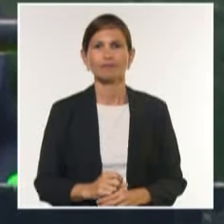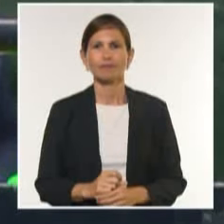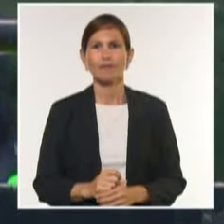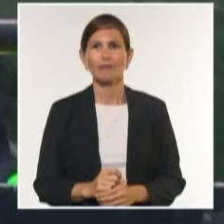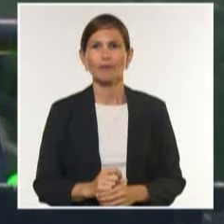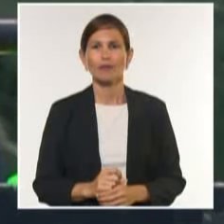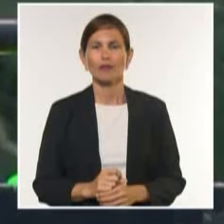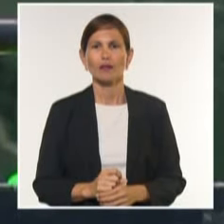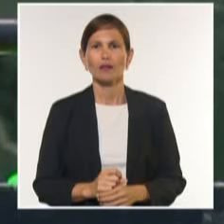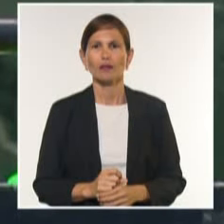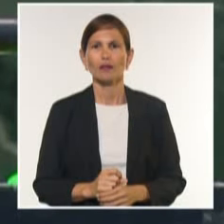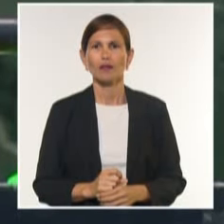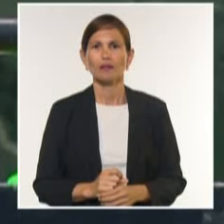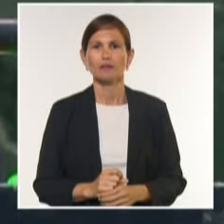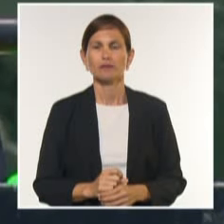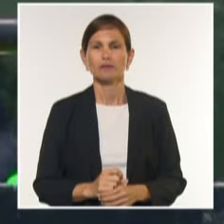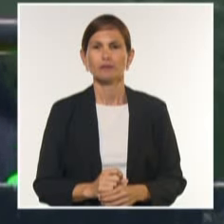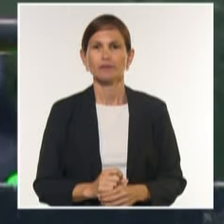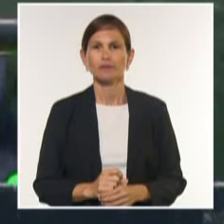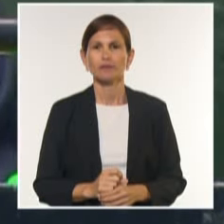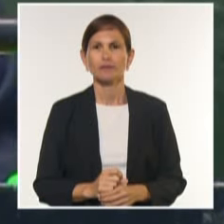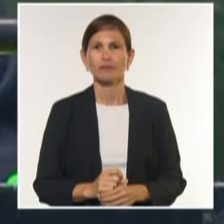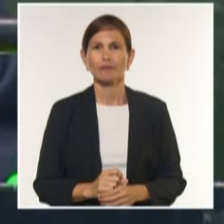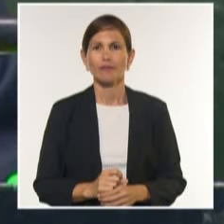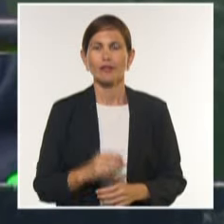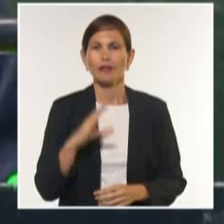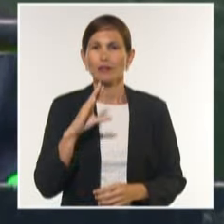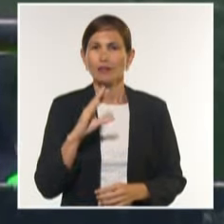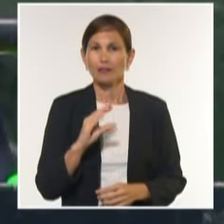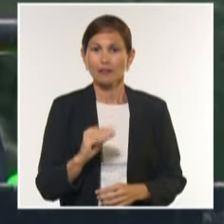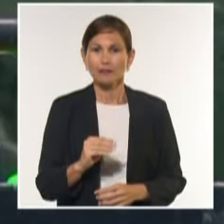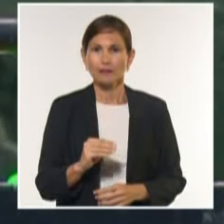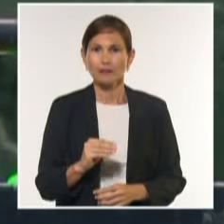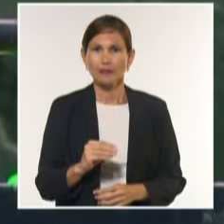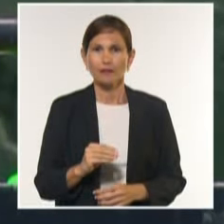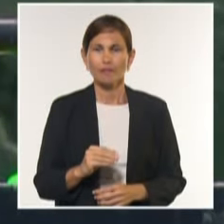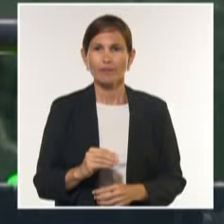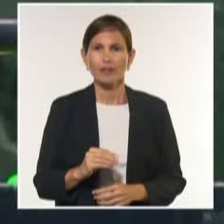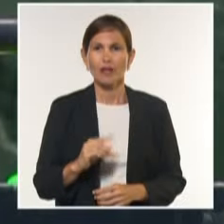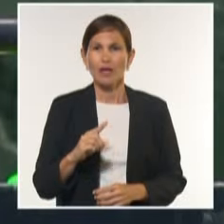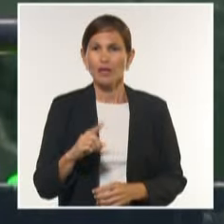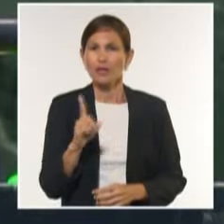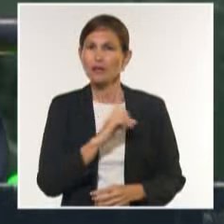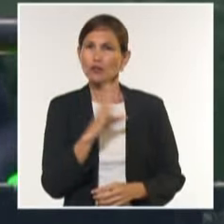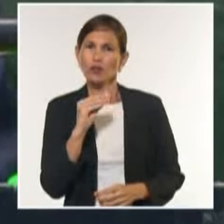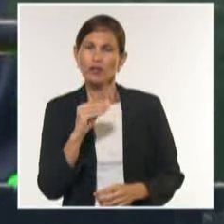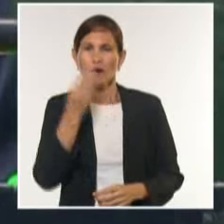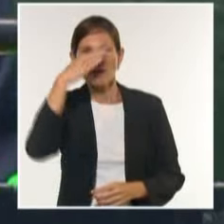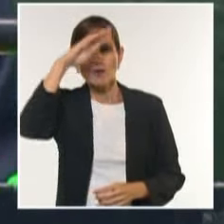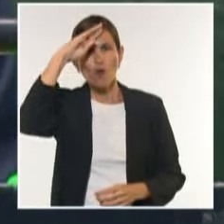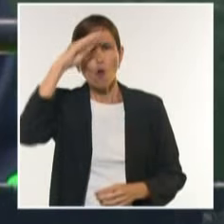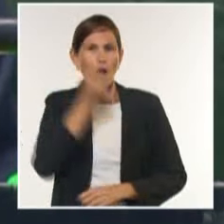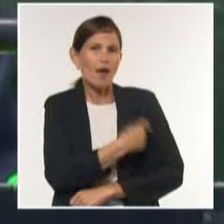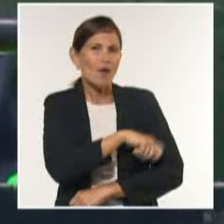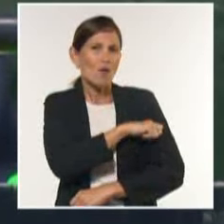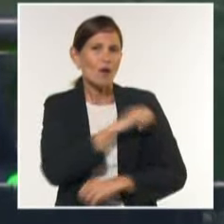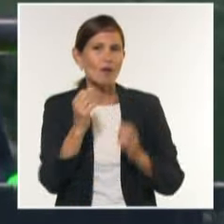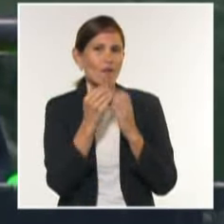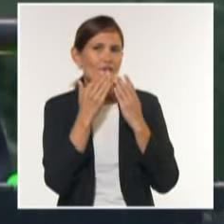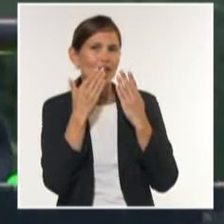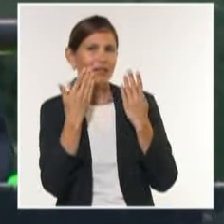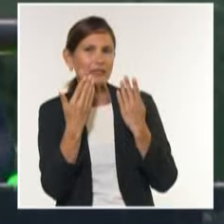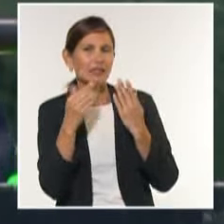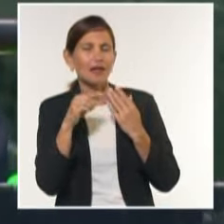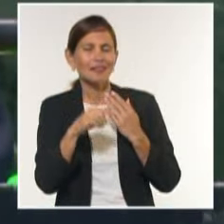Miente deliberadamente quien se atreva a afirmar lo contrario. Los propios